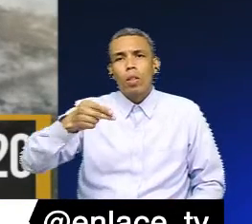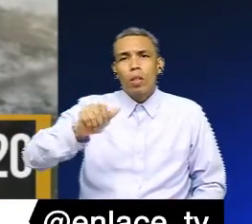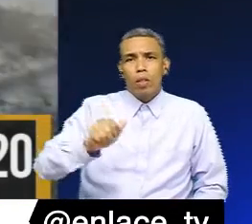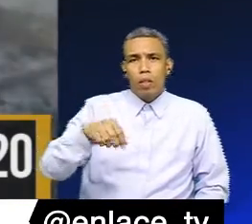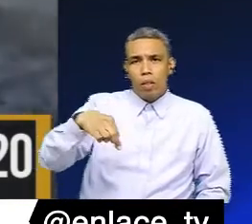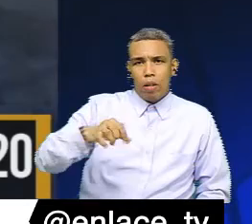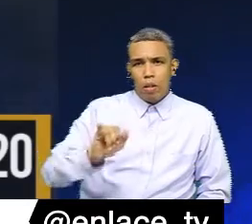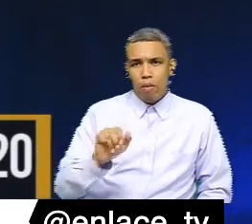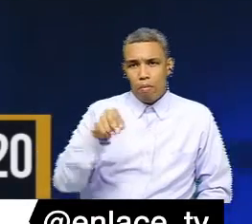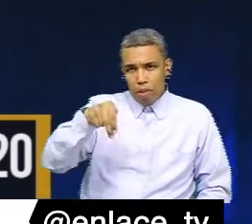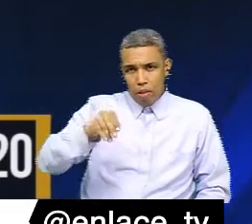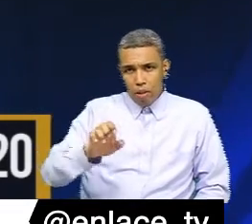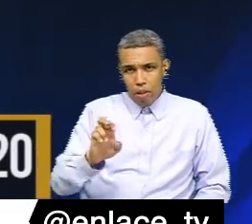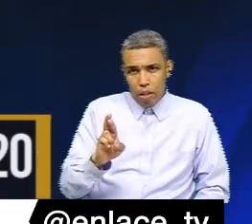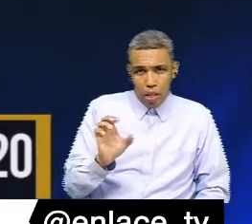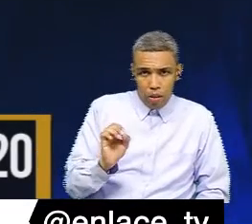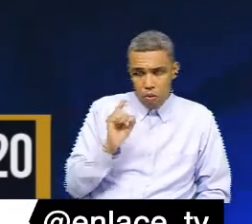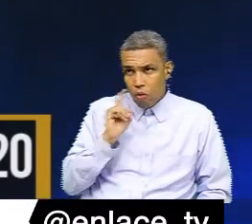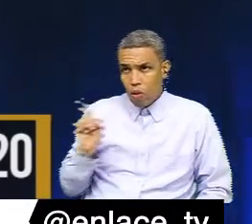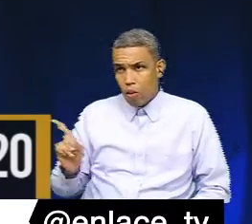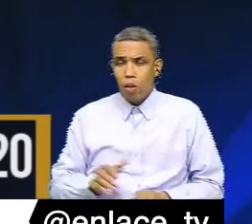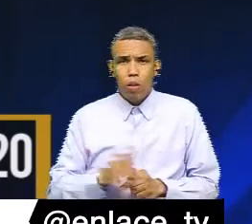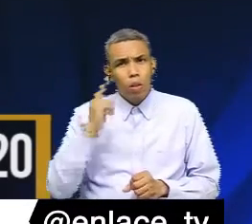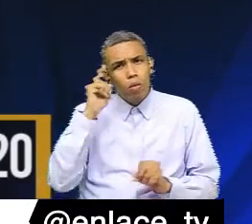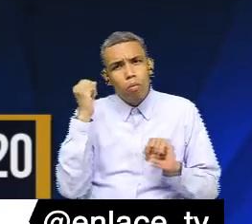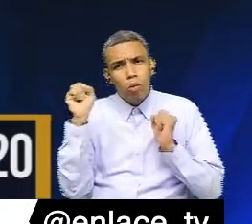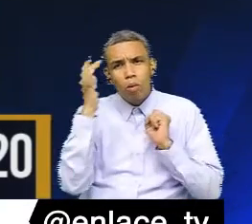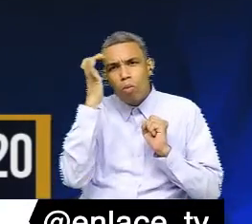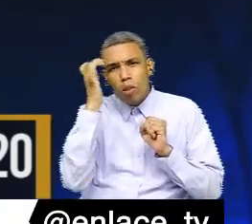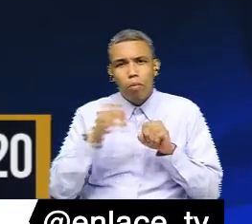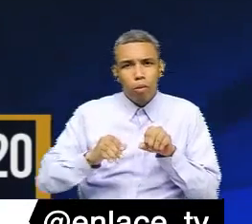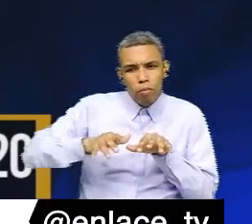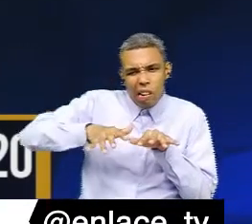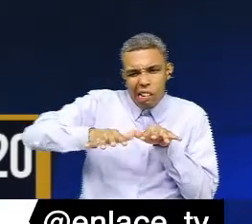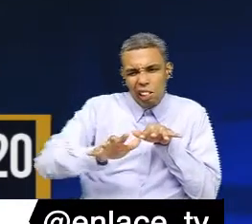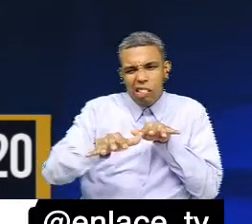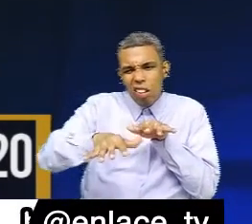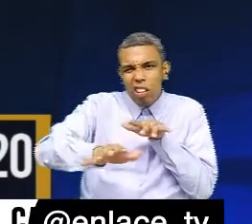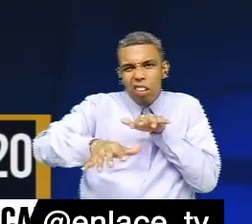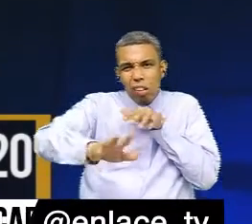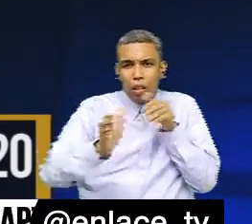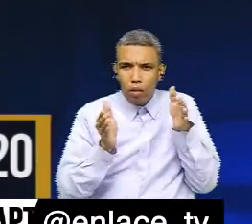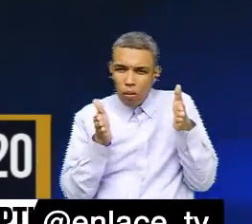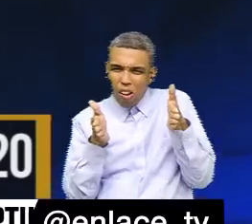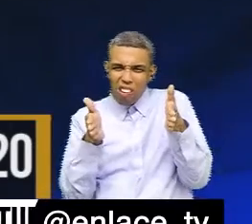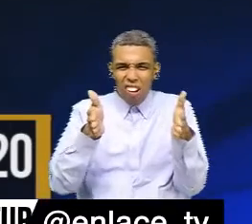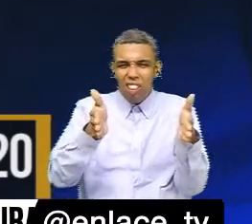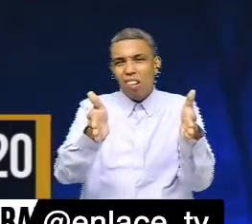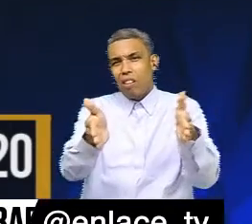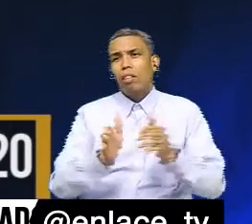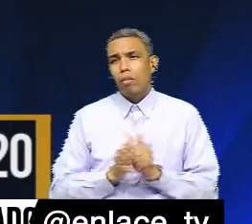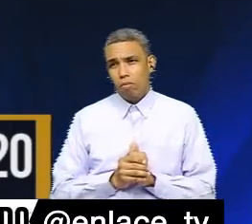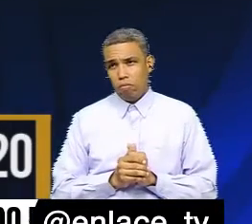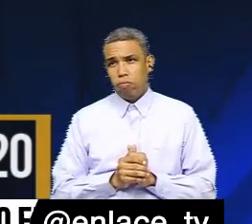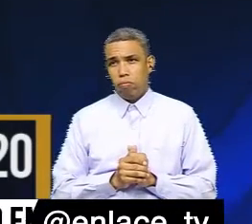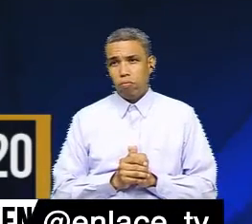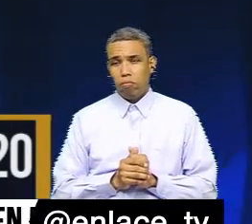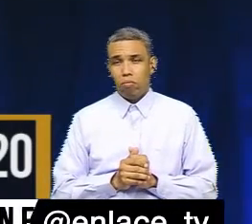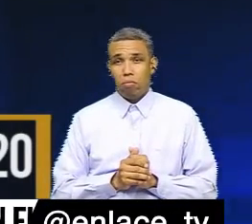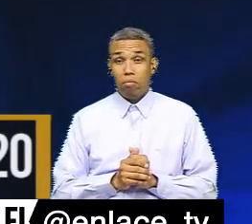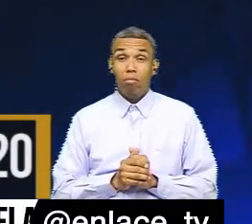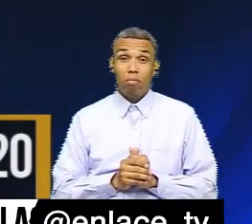vecina hace un llamado al mostrar su preocupación por el estado de la vía el deterioro es evidente y aseguran que la invasión del carril es